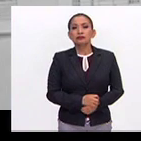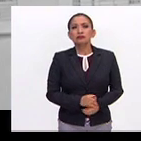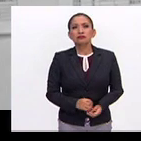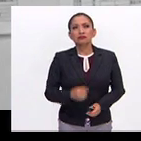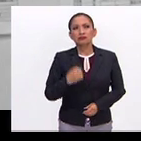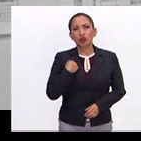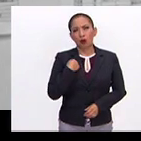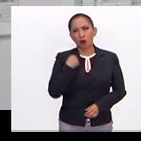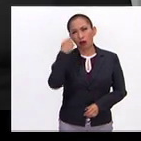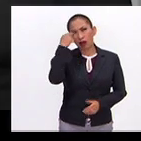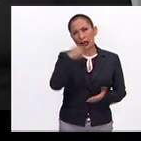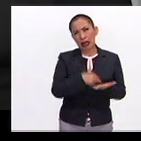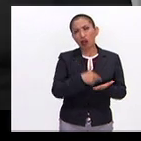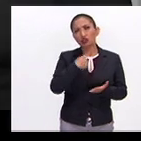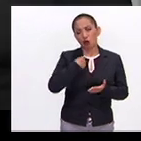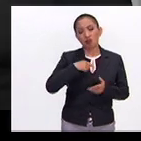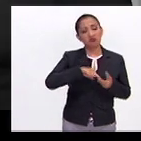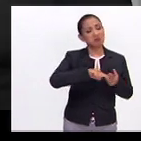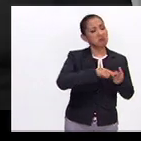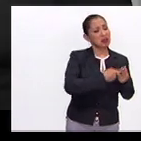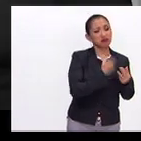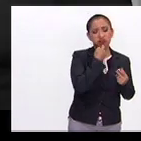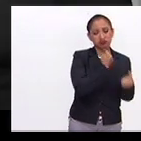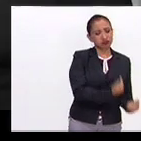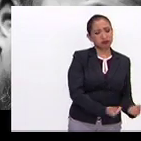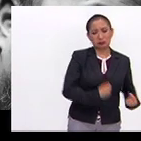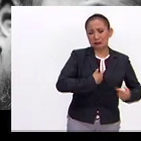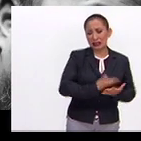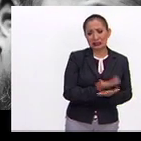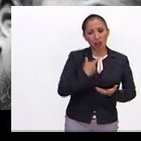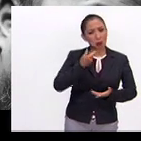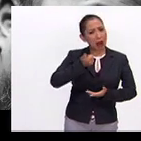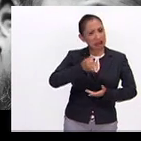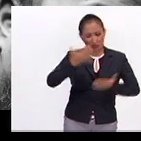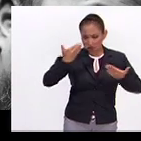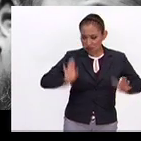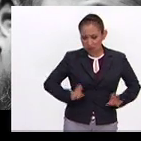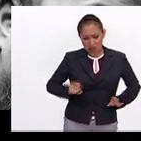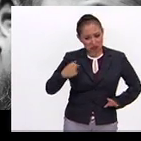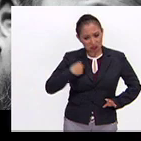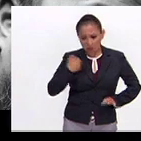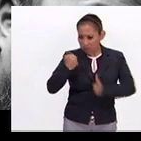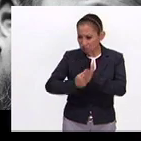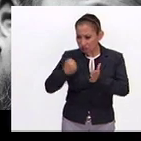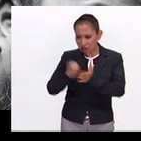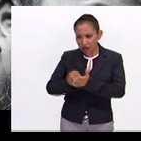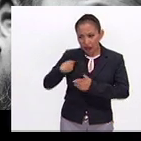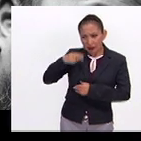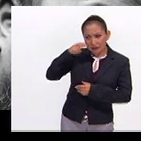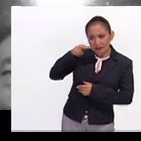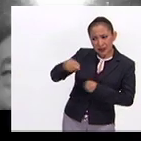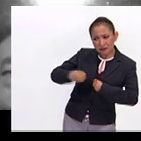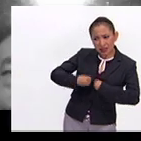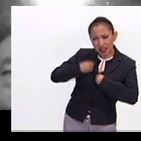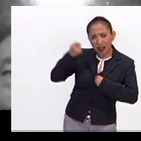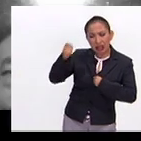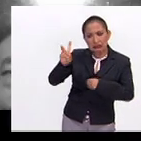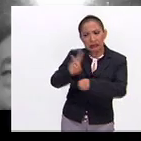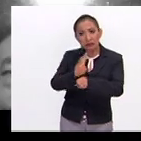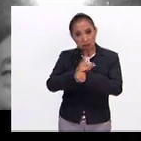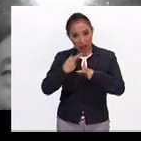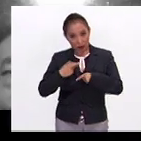Creo que yo nací como un activista. La vida misma y cualquiera que esté al tanto de lo que es la vida